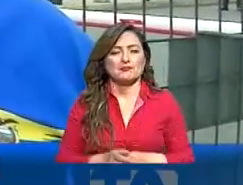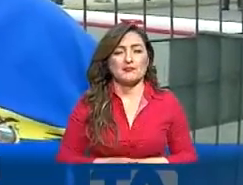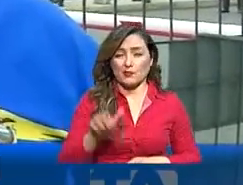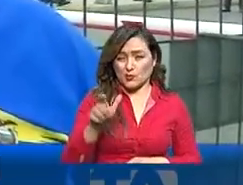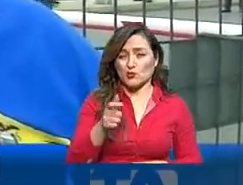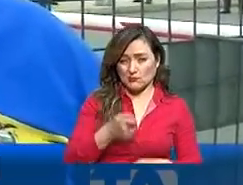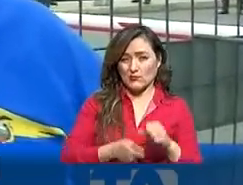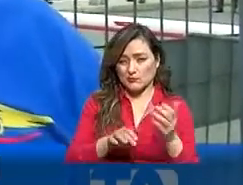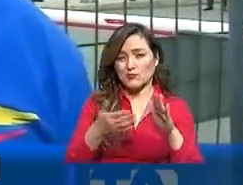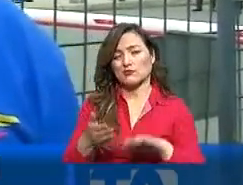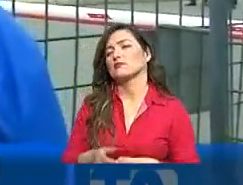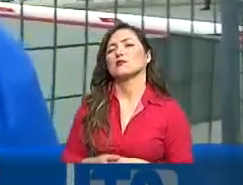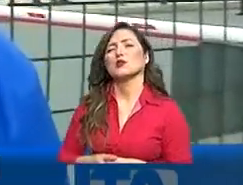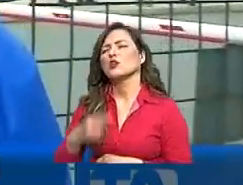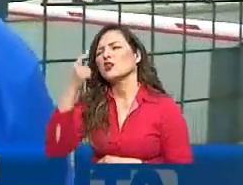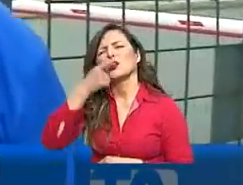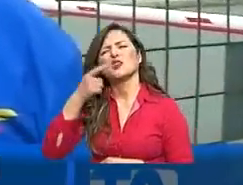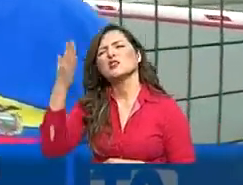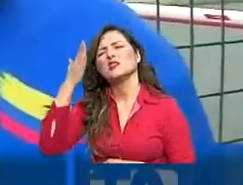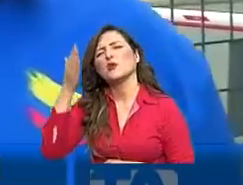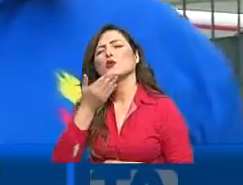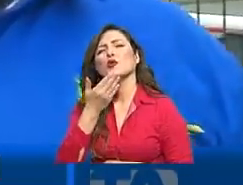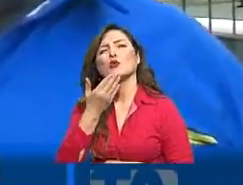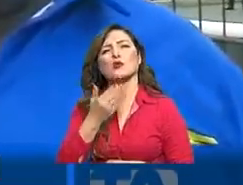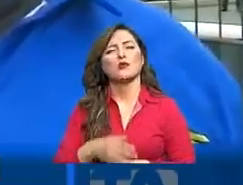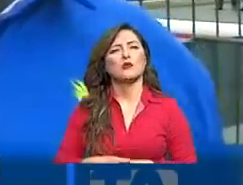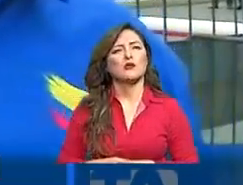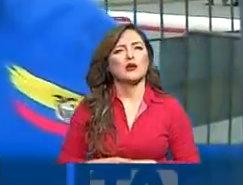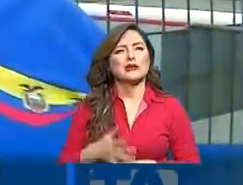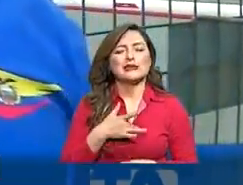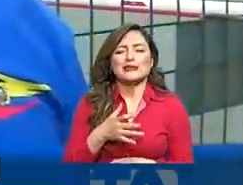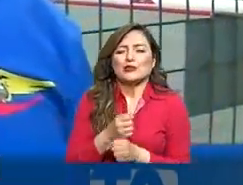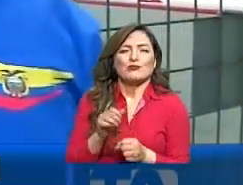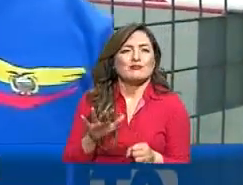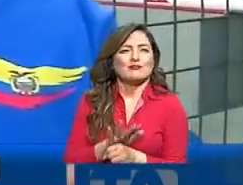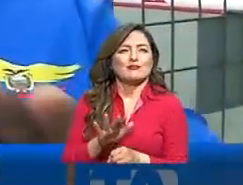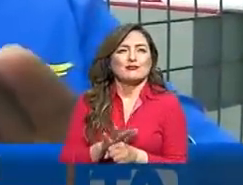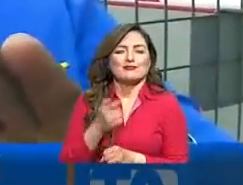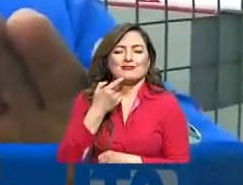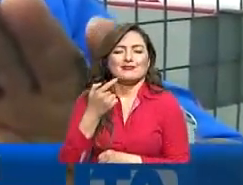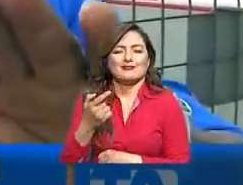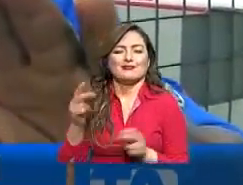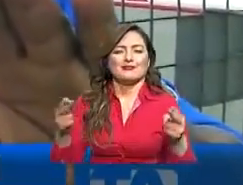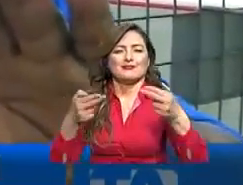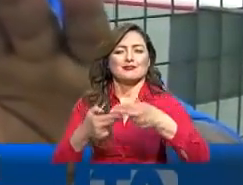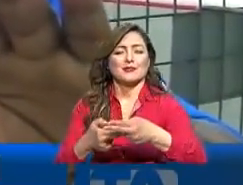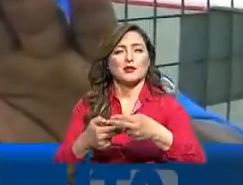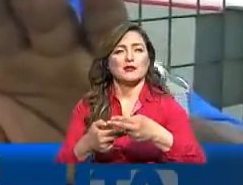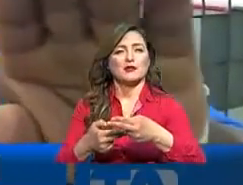que es uno de los asesinados. Sí, porque ¿cómo lo ha reconocido? ¿Cómo sabe que es él? Mucho que todavía seguro no estoy, pero dicen, claro, que